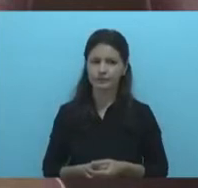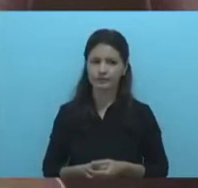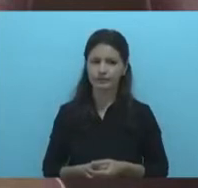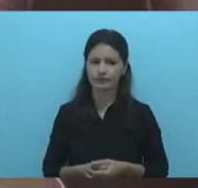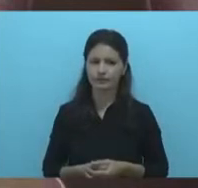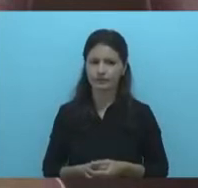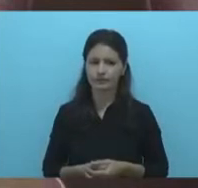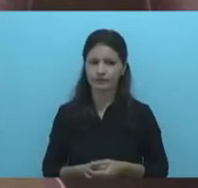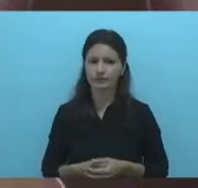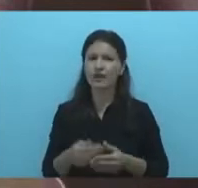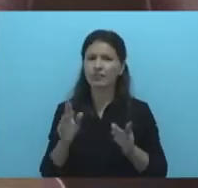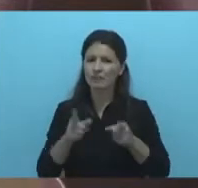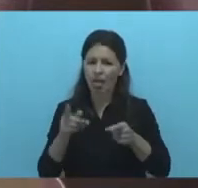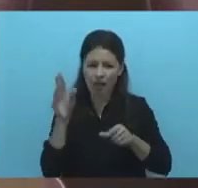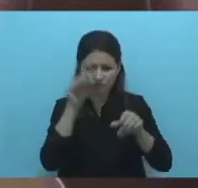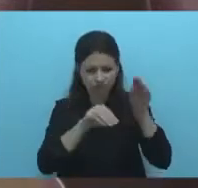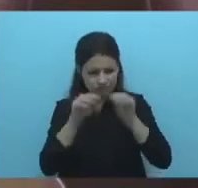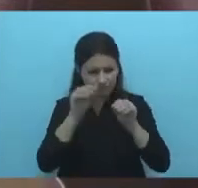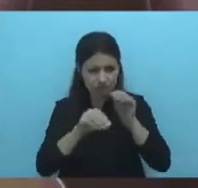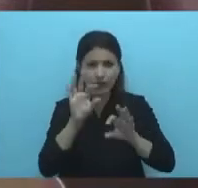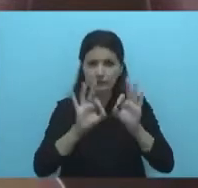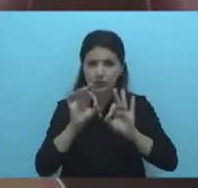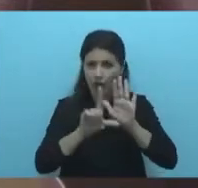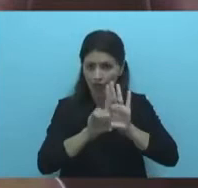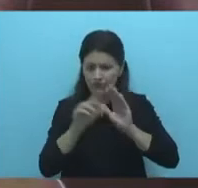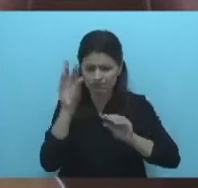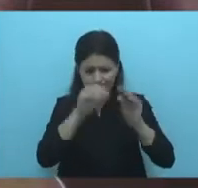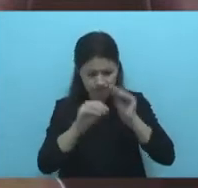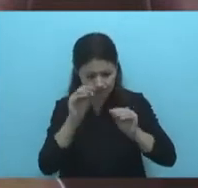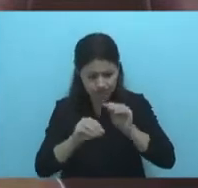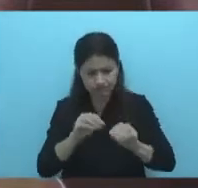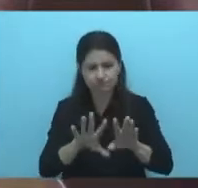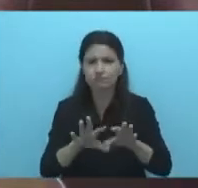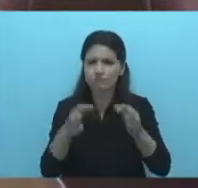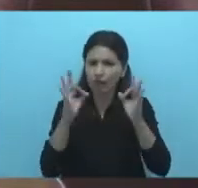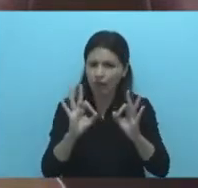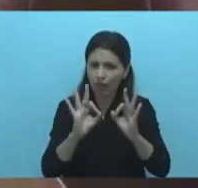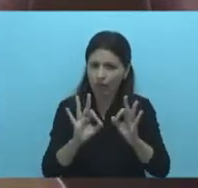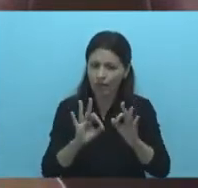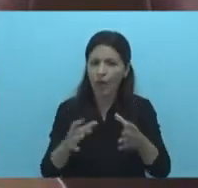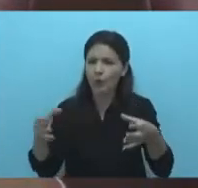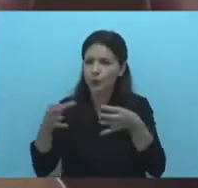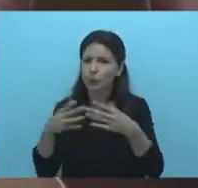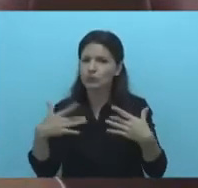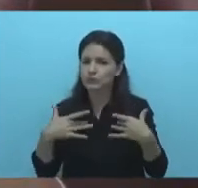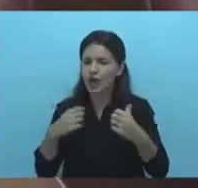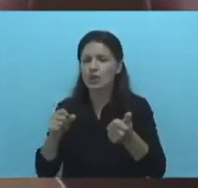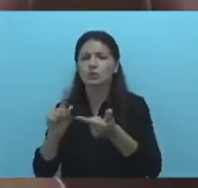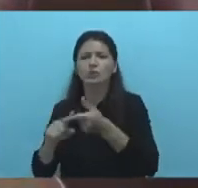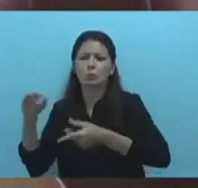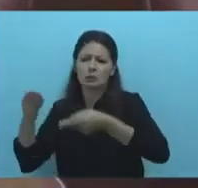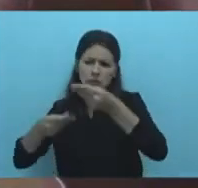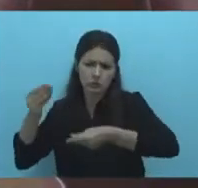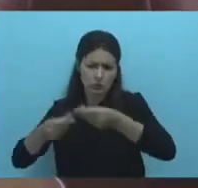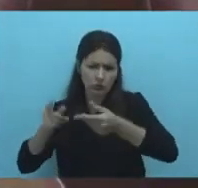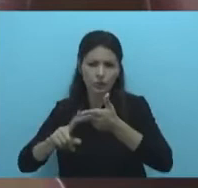muchos aportes importantes a la ley que hoy tenemos en tratamiento. A la Comisión de Salud, a la Comisión de Presupuesto, a